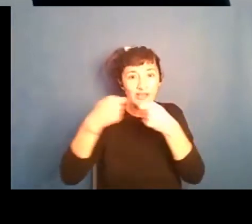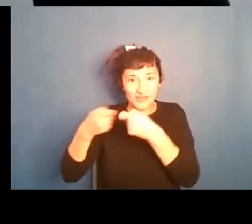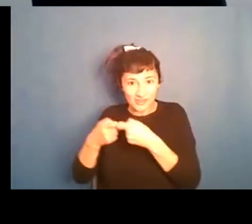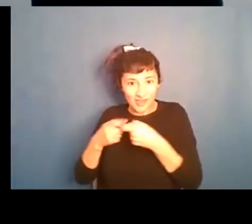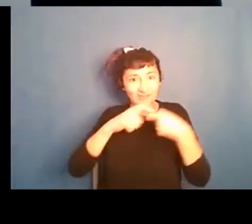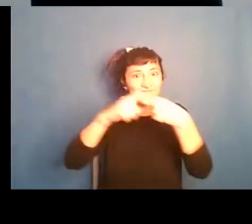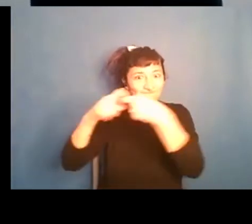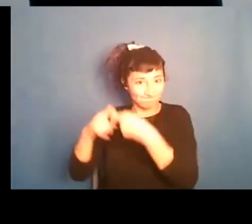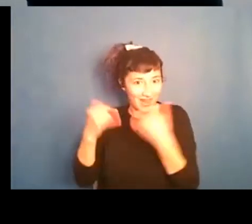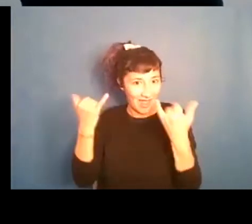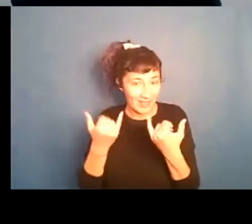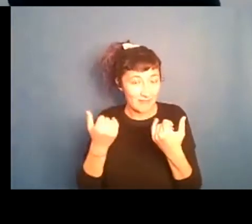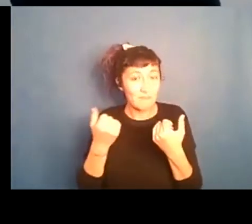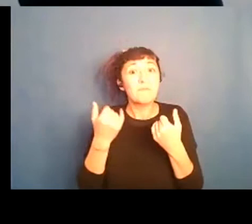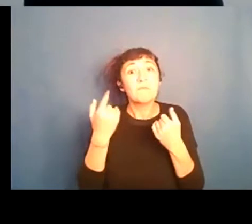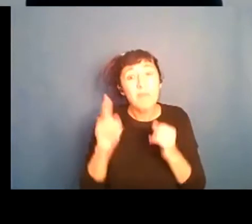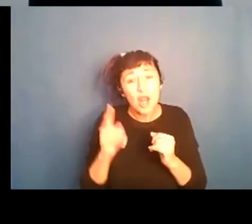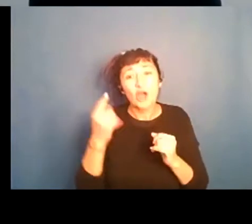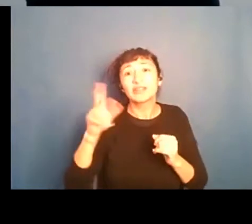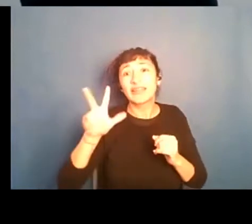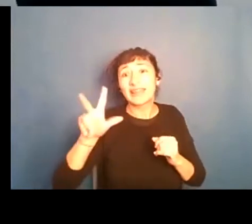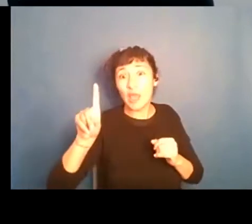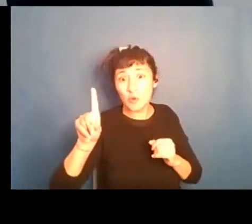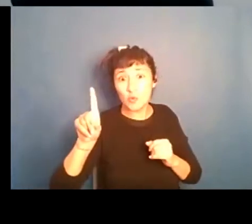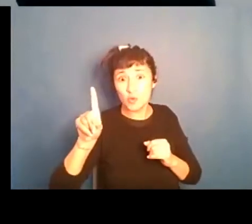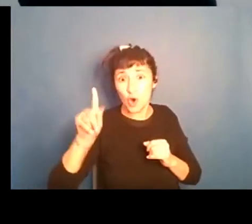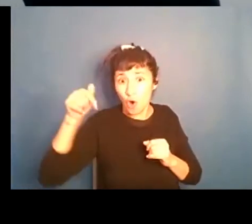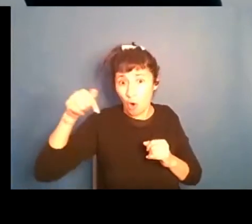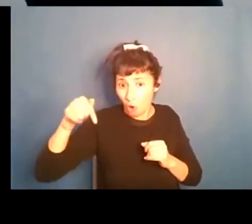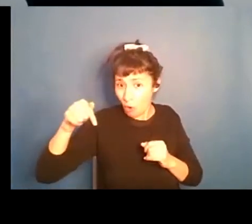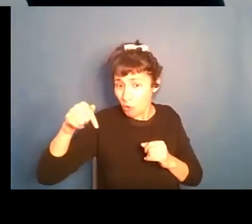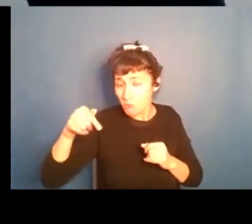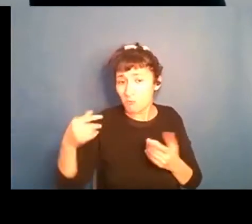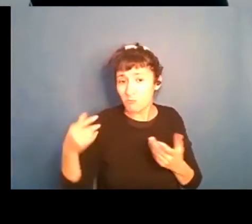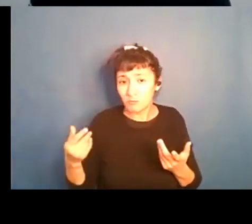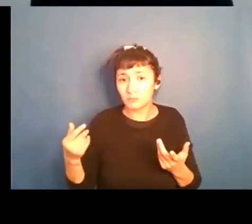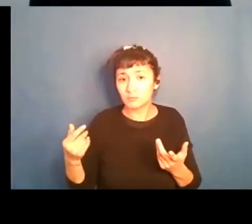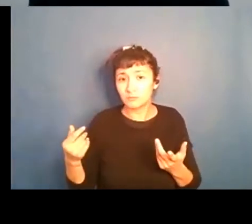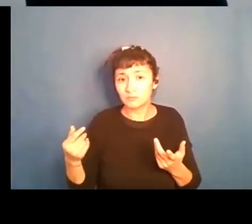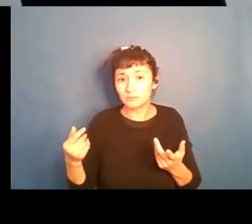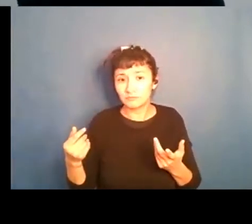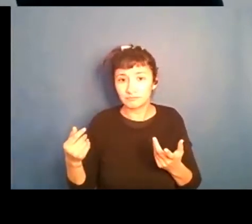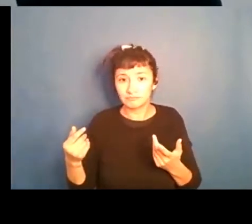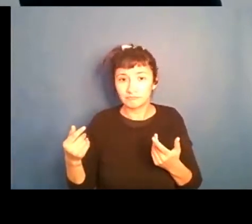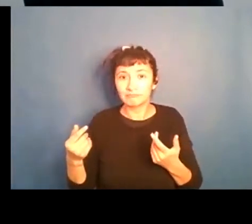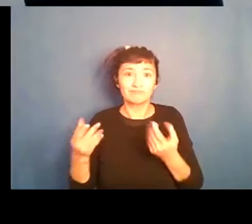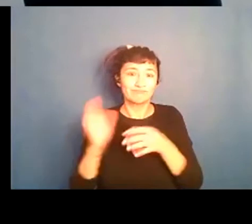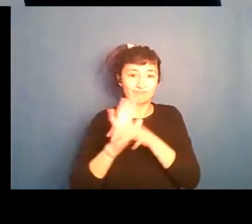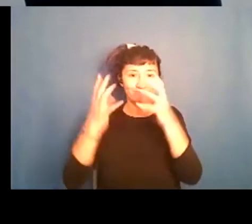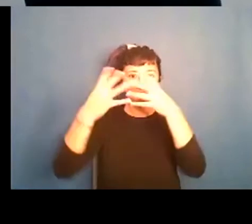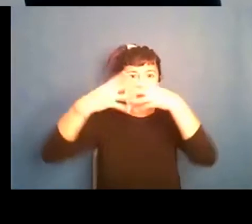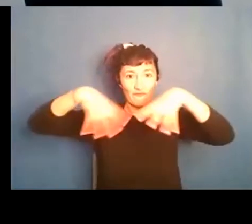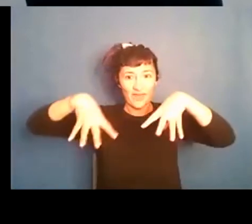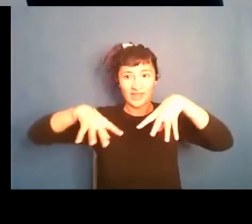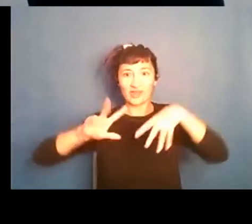hay 31. 31 que hoy en día están bajo nuestra sala, pero no